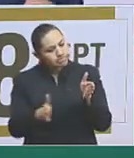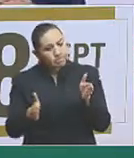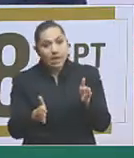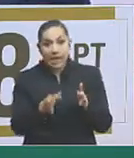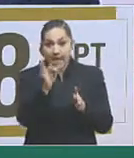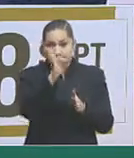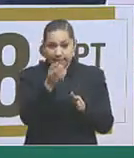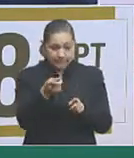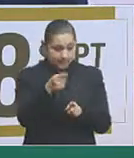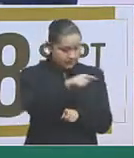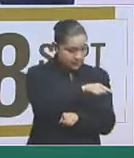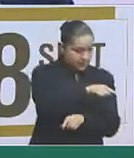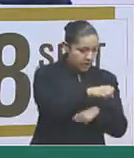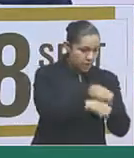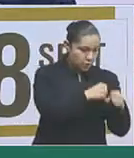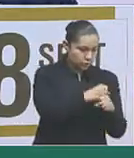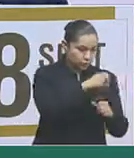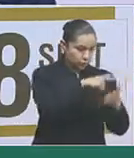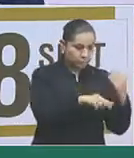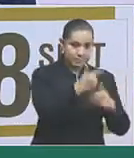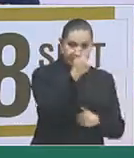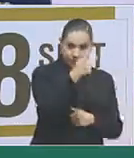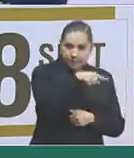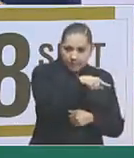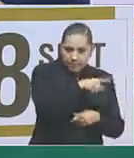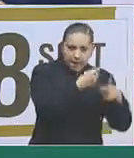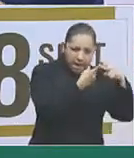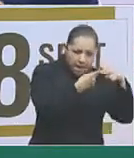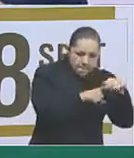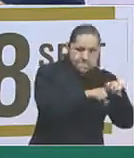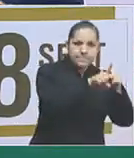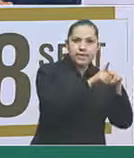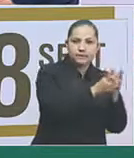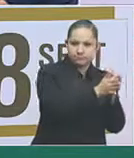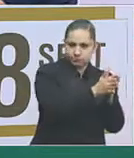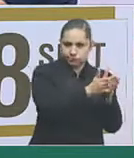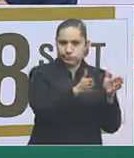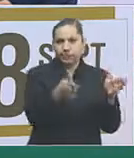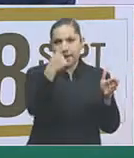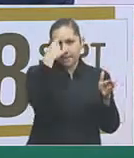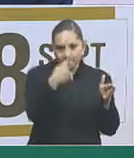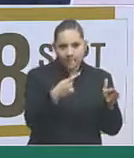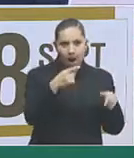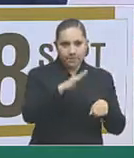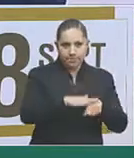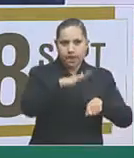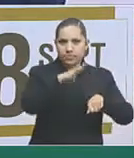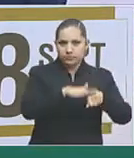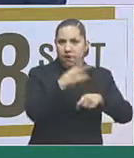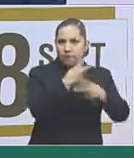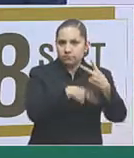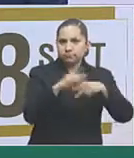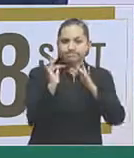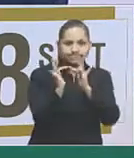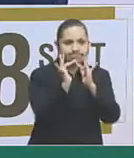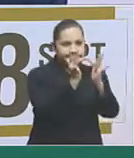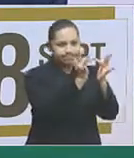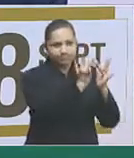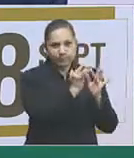entonces el punto de inflexión porque se confirmó la llegada de la era de la aceleración digital el 2007